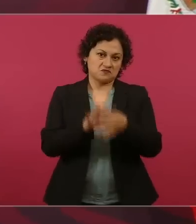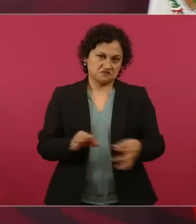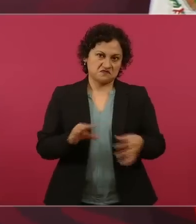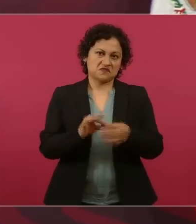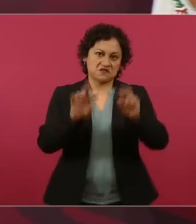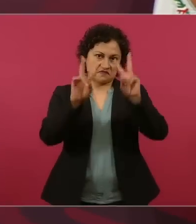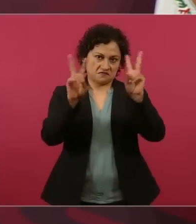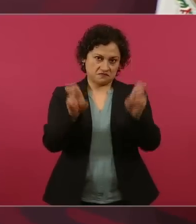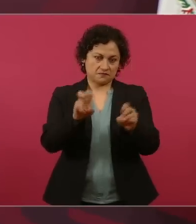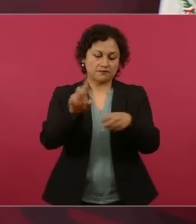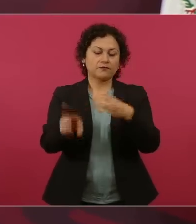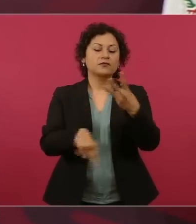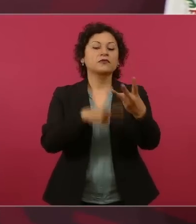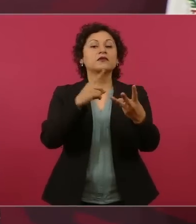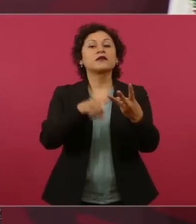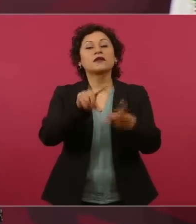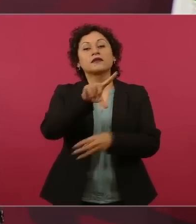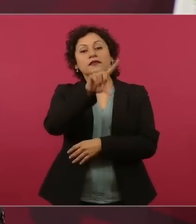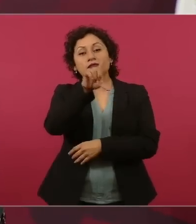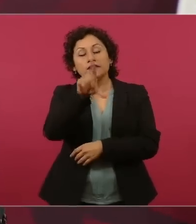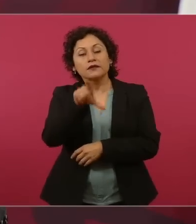Vamos a presentarles